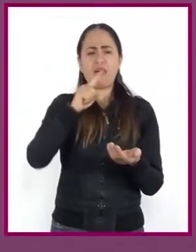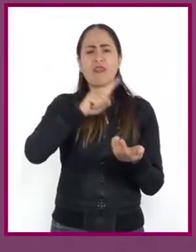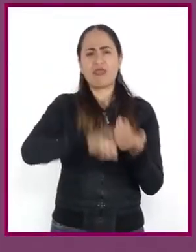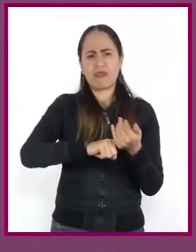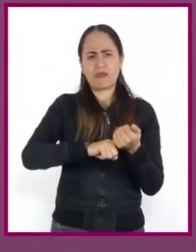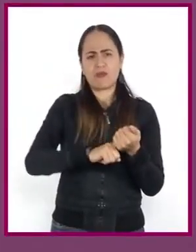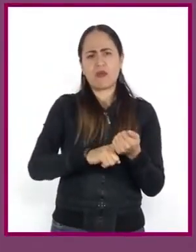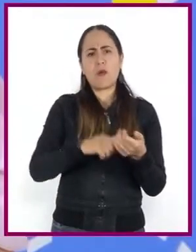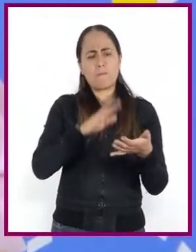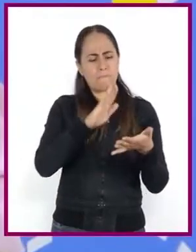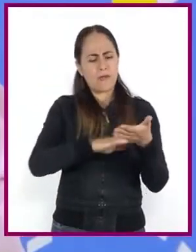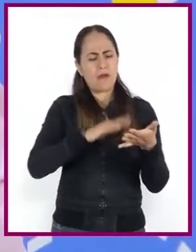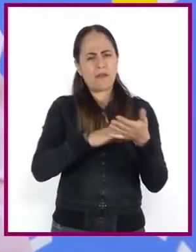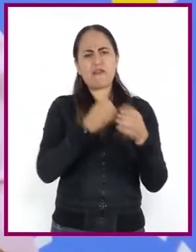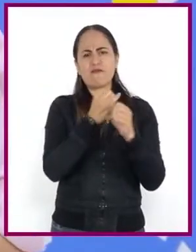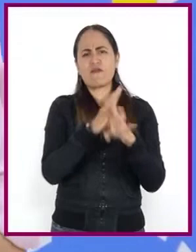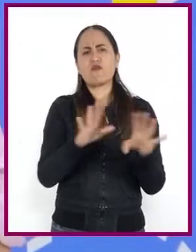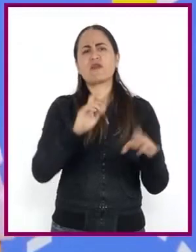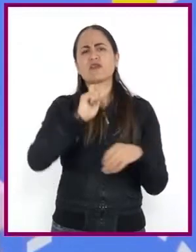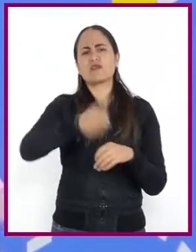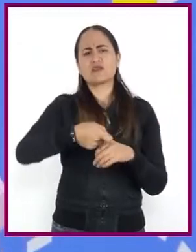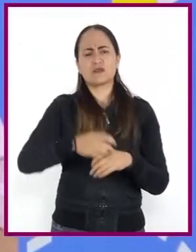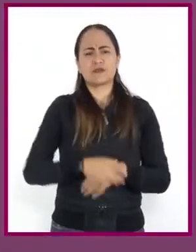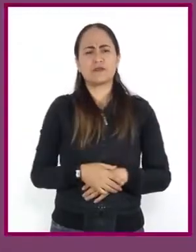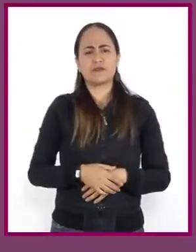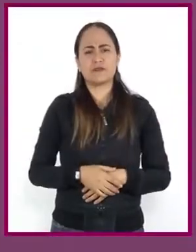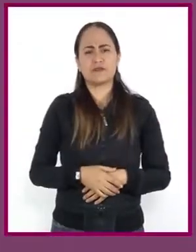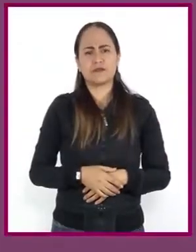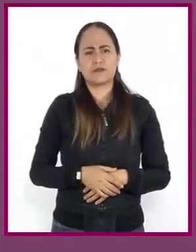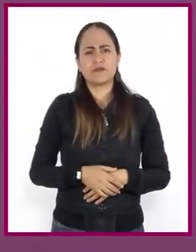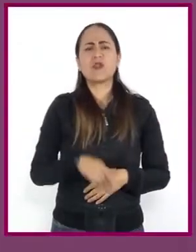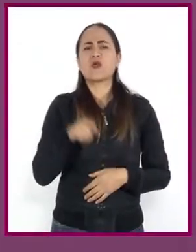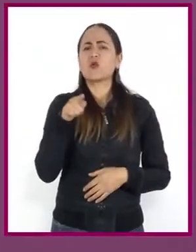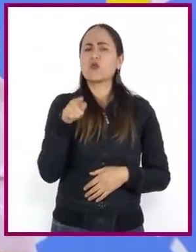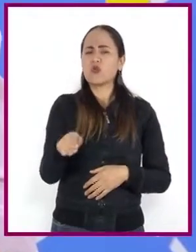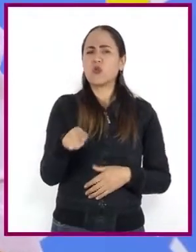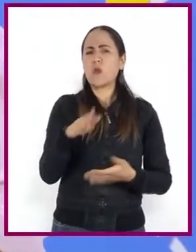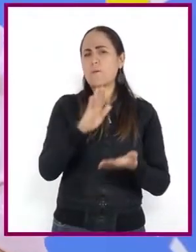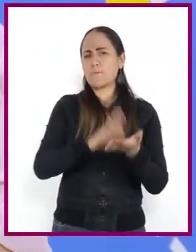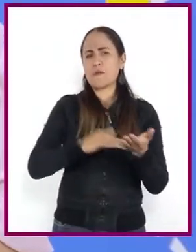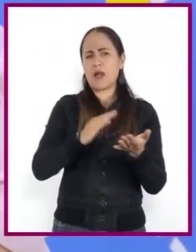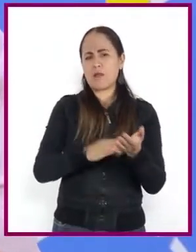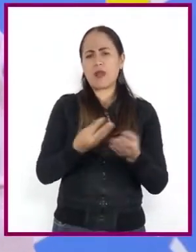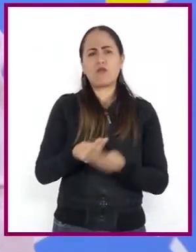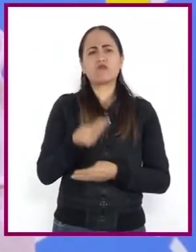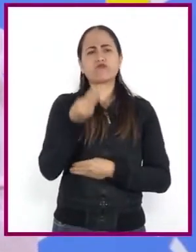documento? ¿Qué documento crees, Enrique, que se les entregaron?